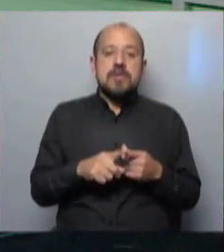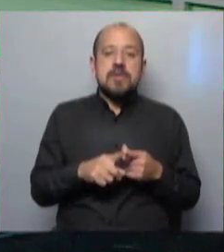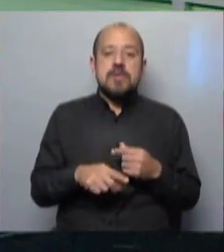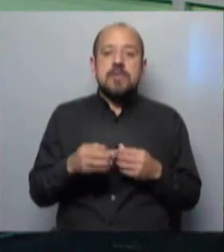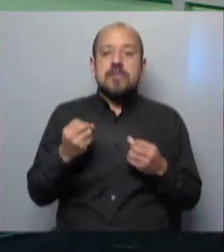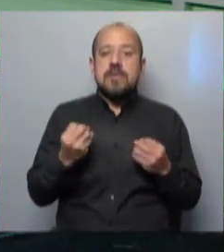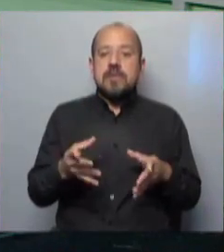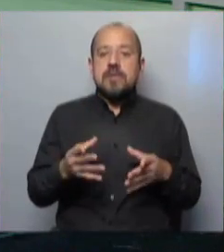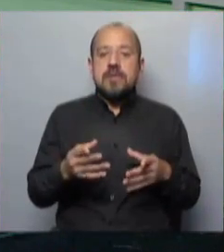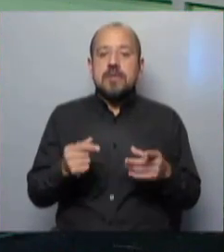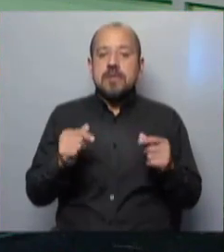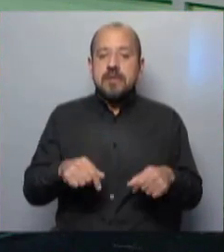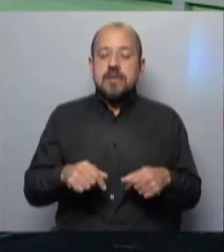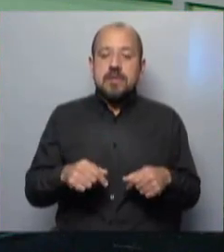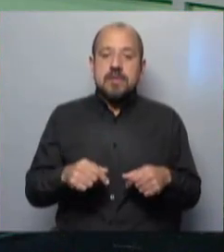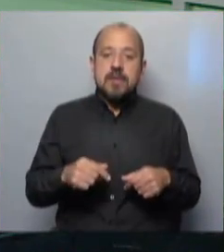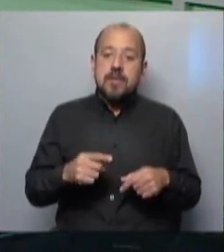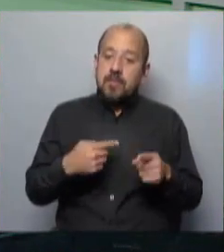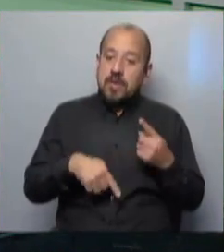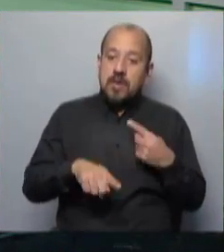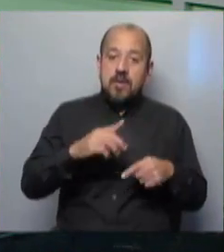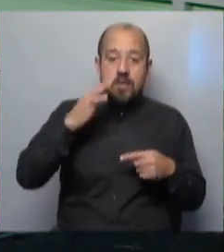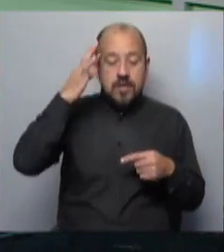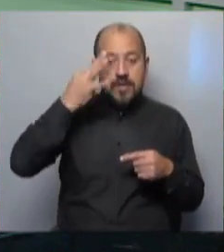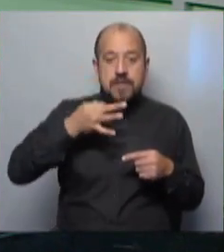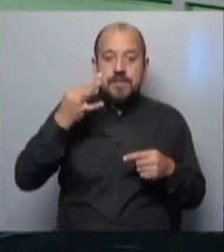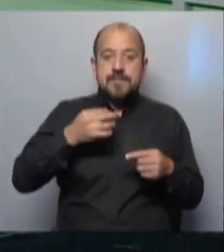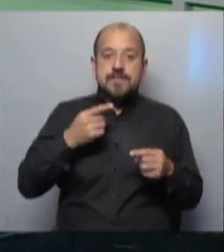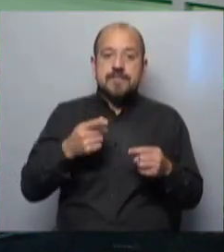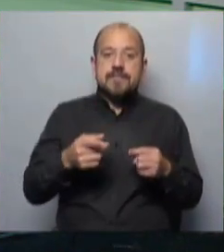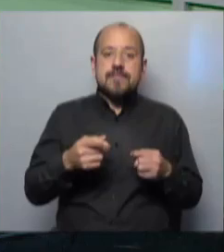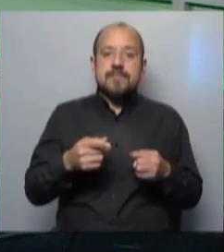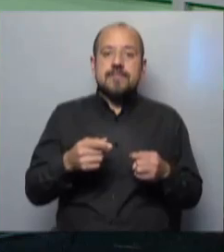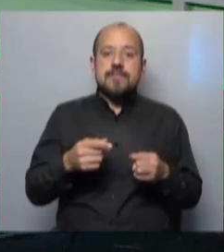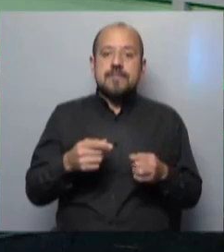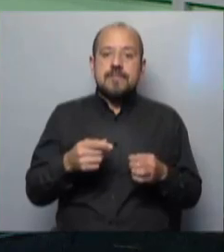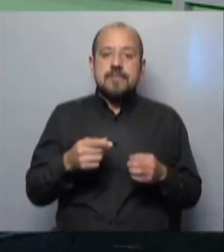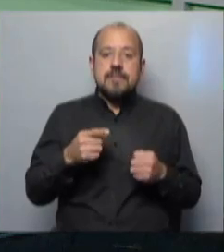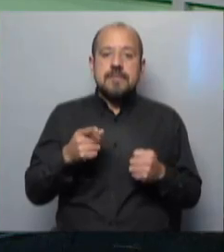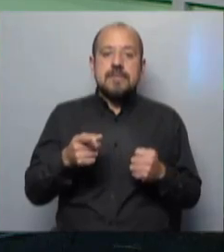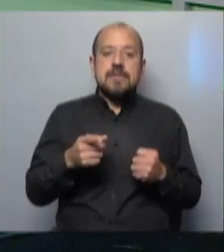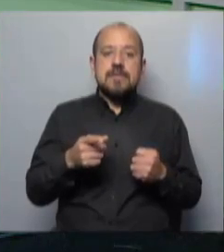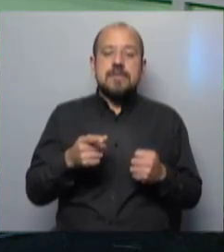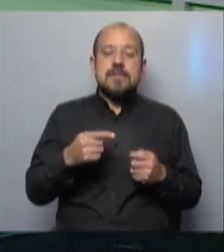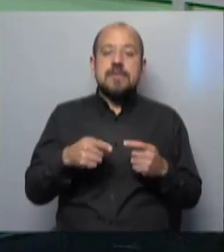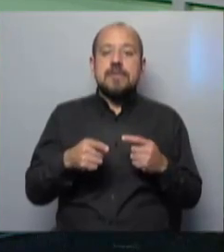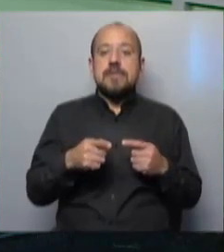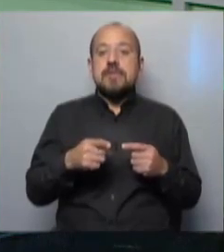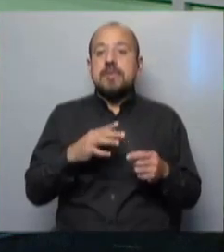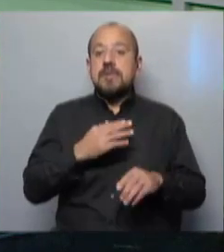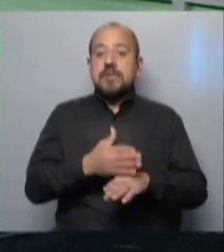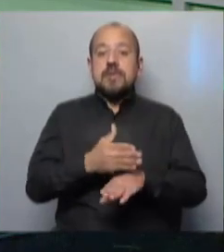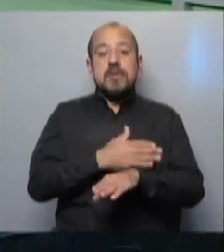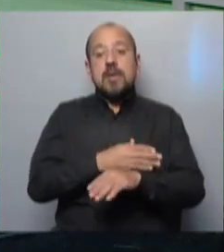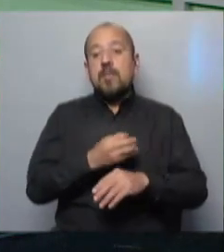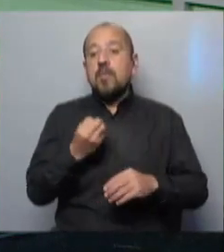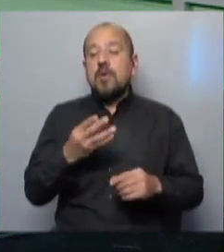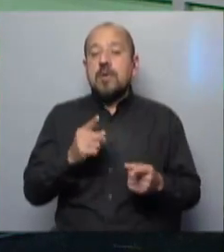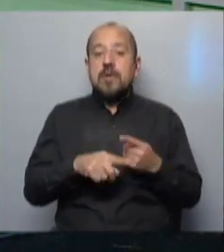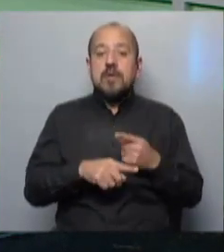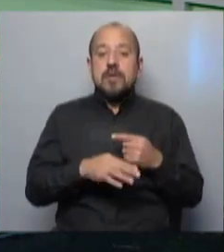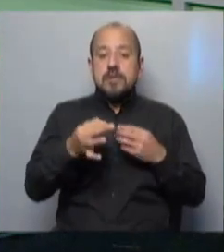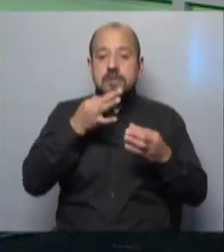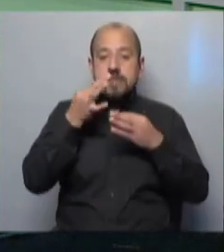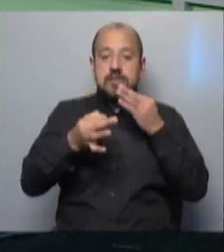da a conocer al mismo tiempo pero en realidad como veníamos explicando anteriormente el antecedente de estas noticias son muy diferentes y como